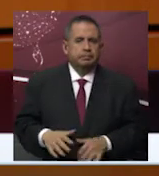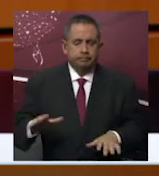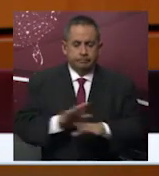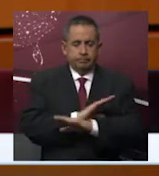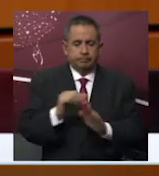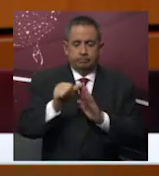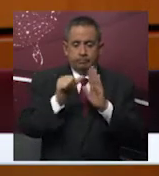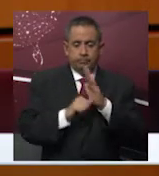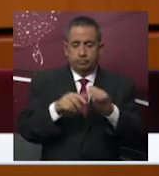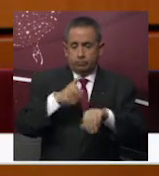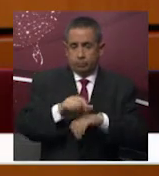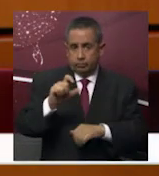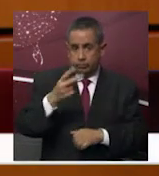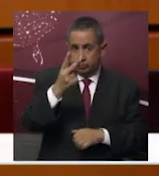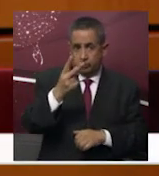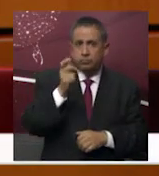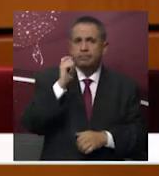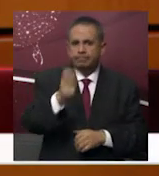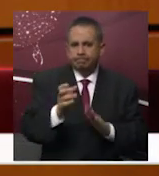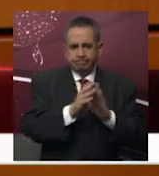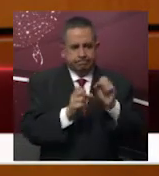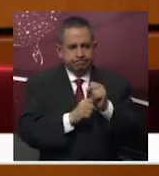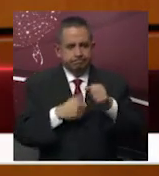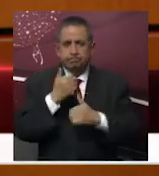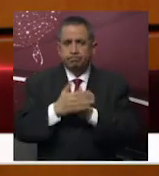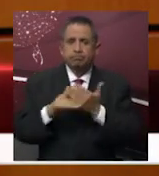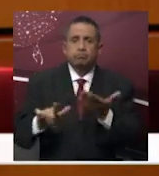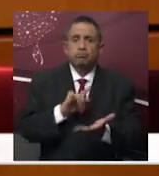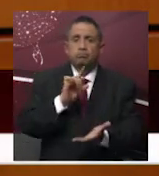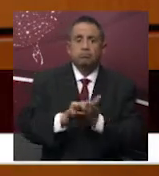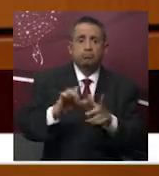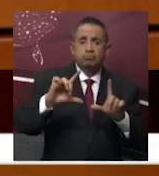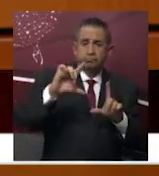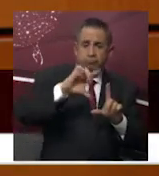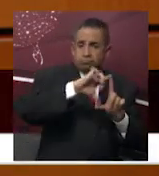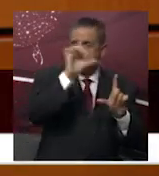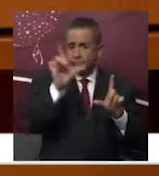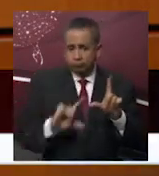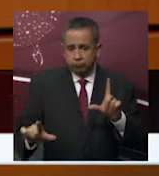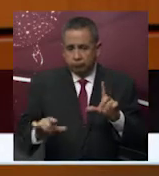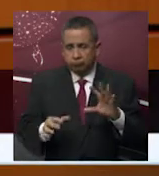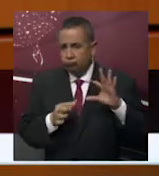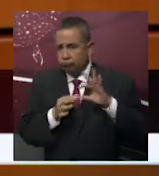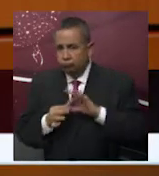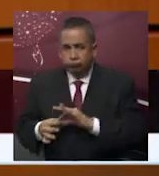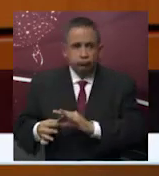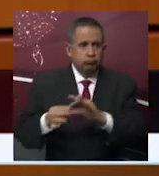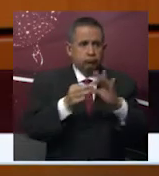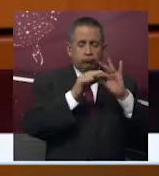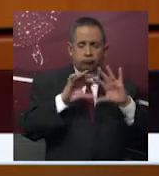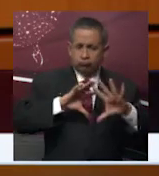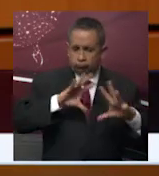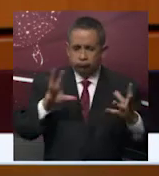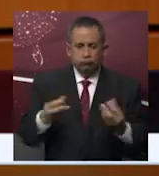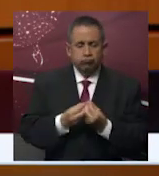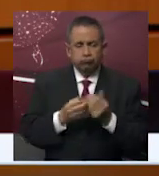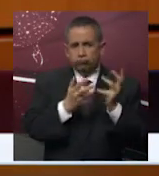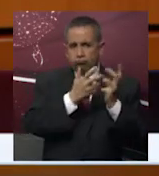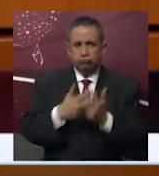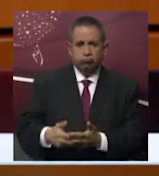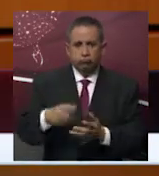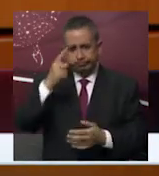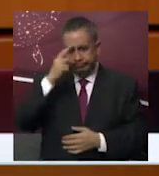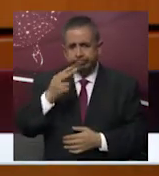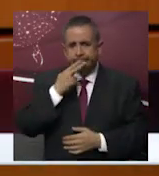22 constitucional, es crear una ley nacional que permita unificar todos los criterios, que le sirva a